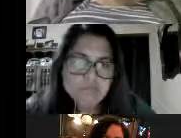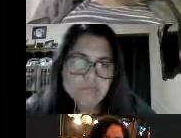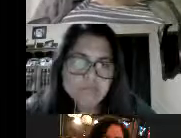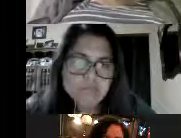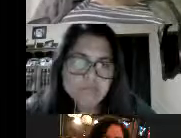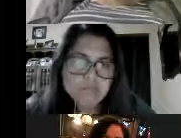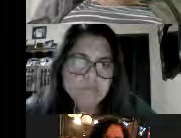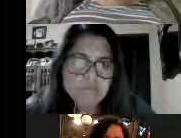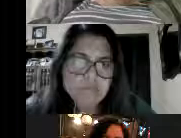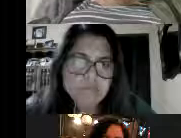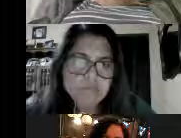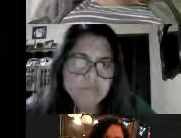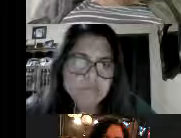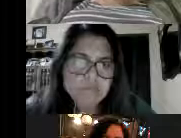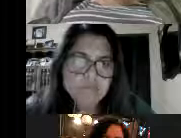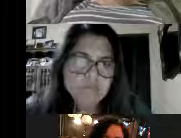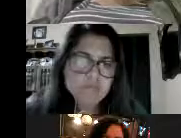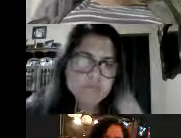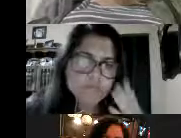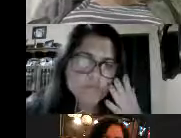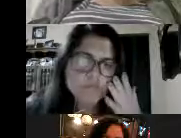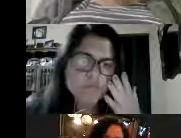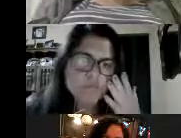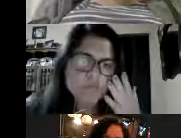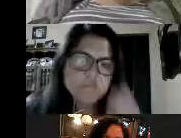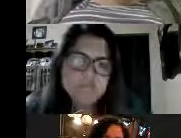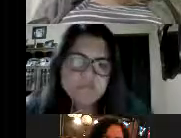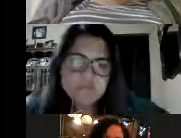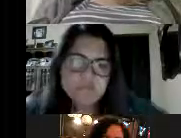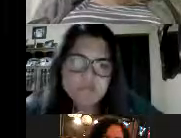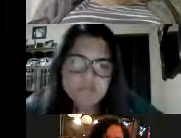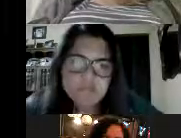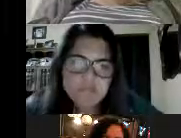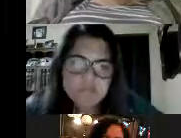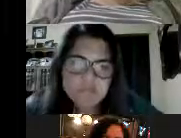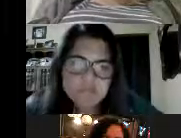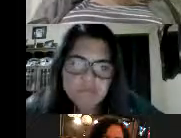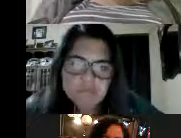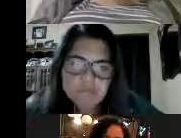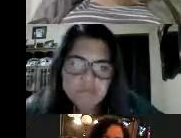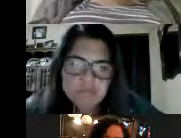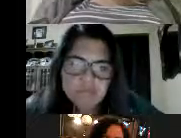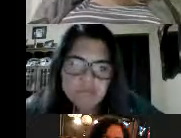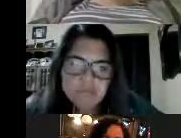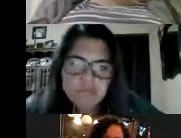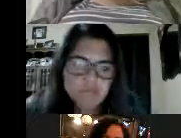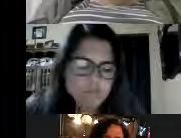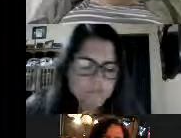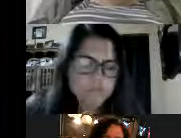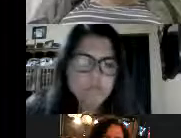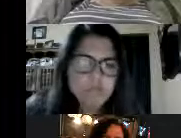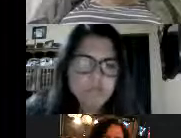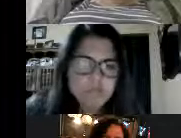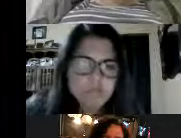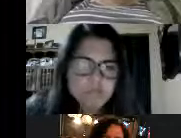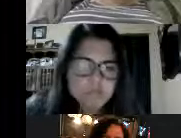o sea, es una forma que está estudiado, que sirve en el varón para adquirir y para transmitir. La verdad, en Uruguay